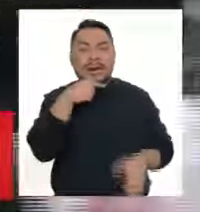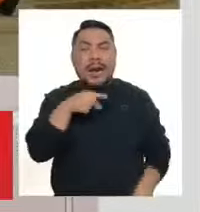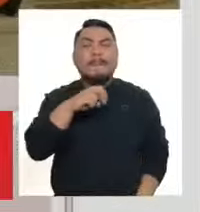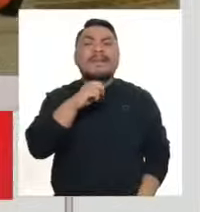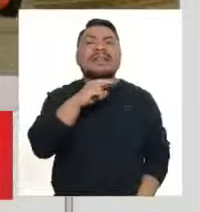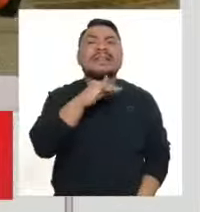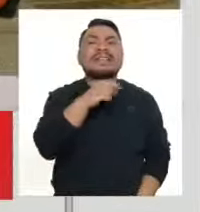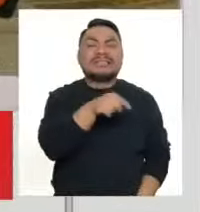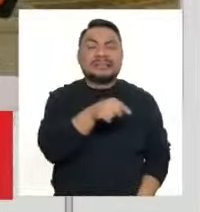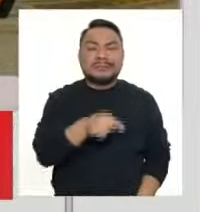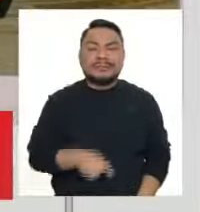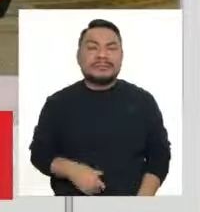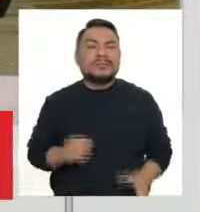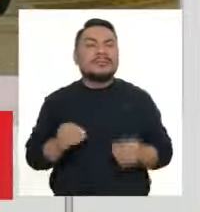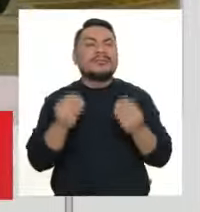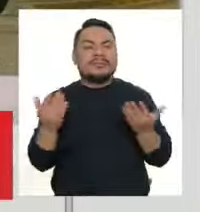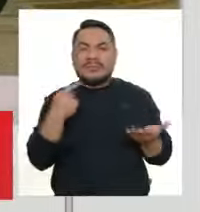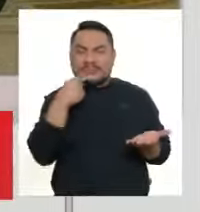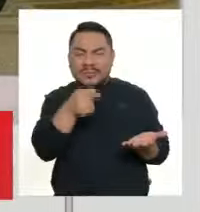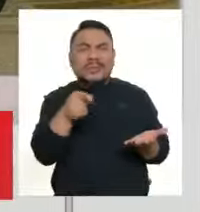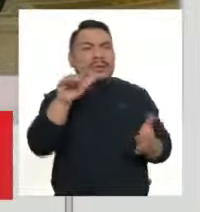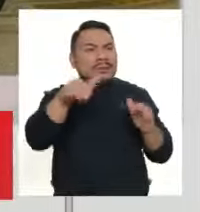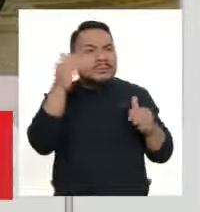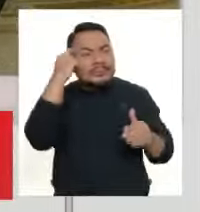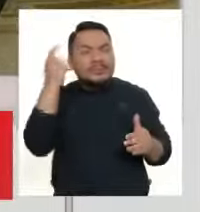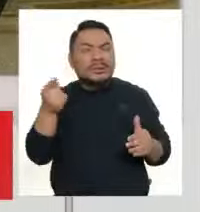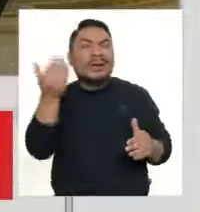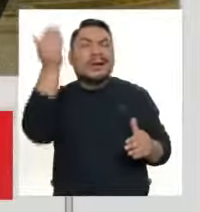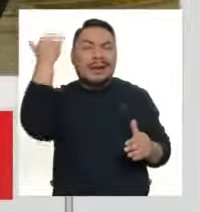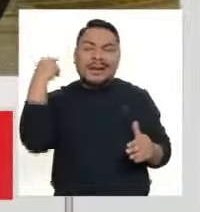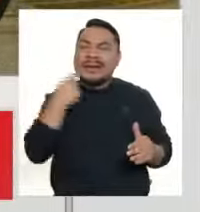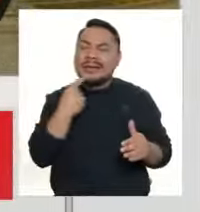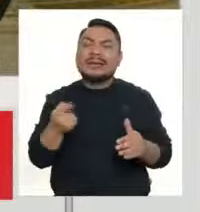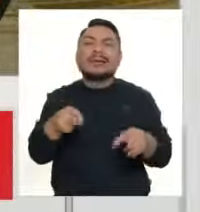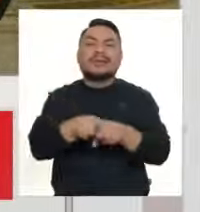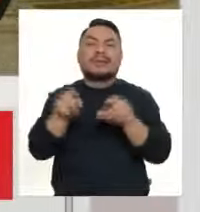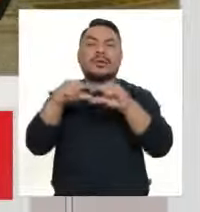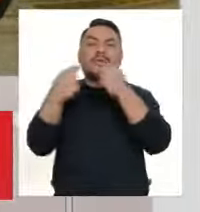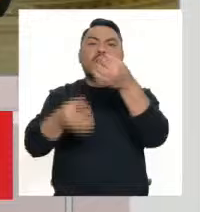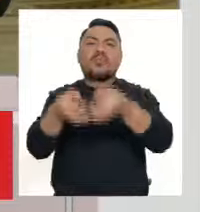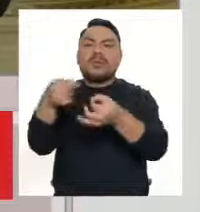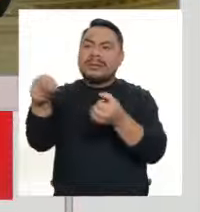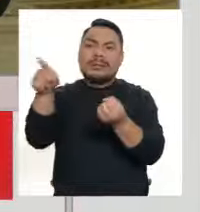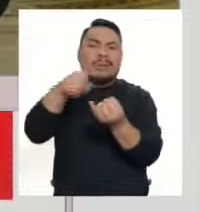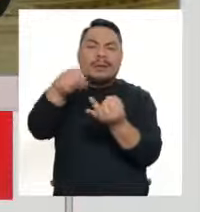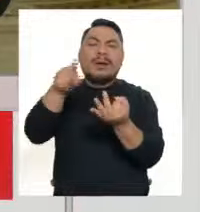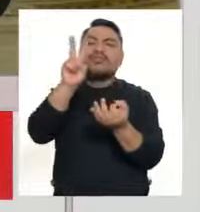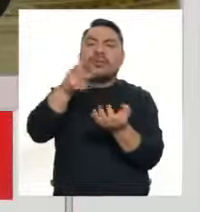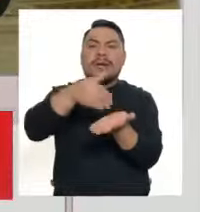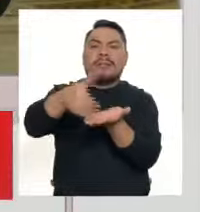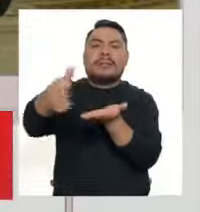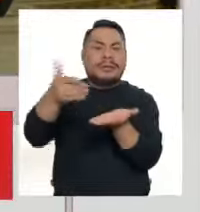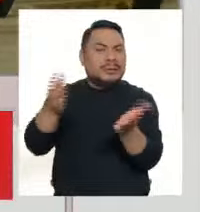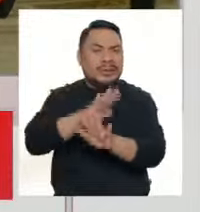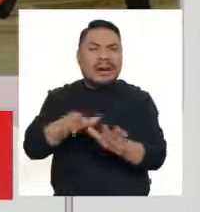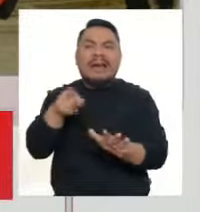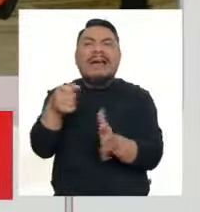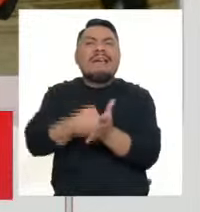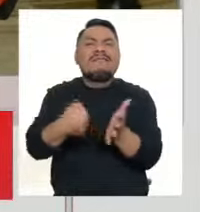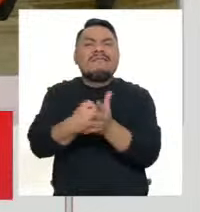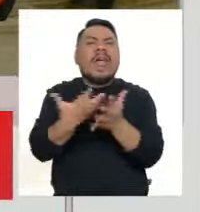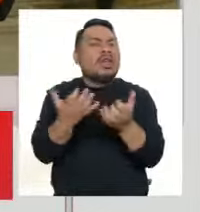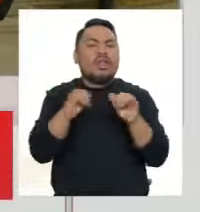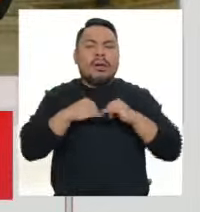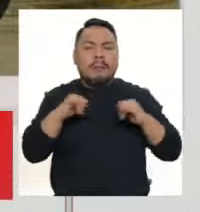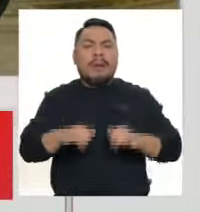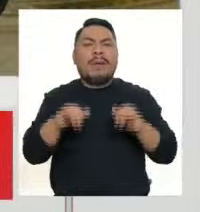Chirinos por el llamado a la reflexión que en aquella ocasión hacían los miembros de la Junta respecto al caso de la fiscal